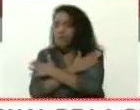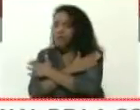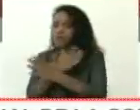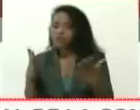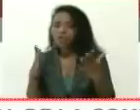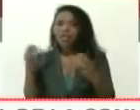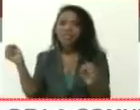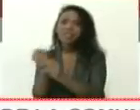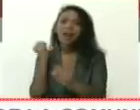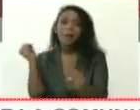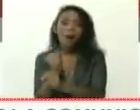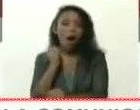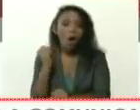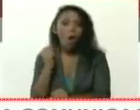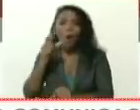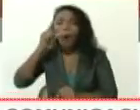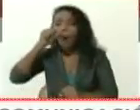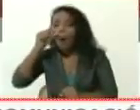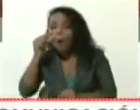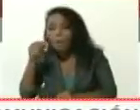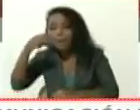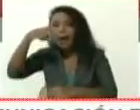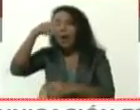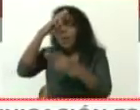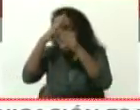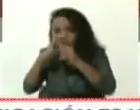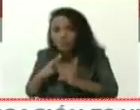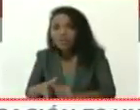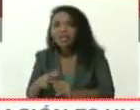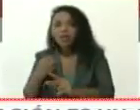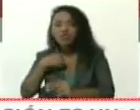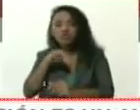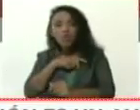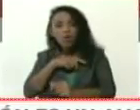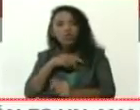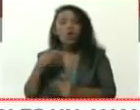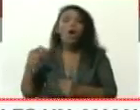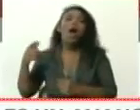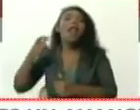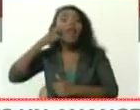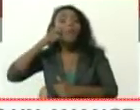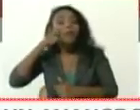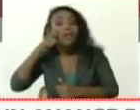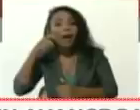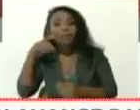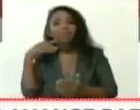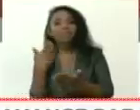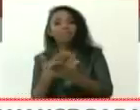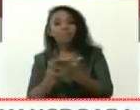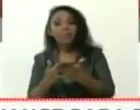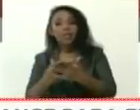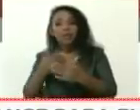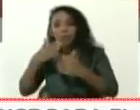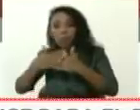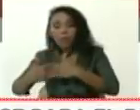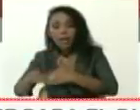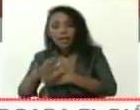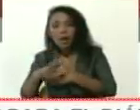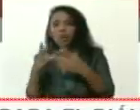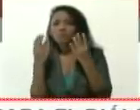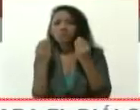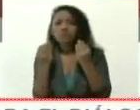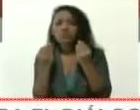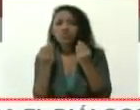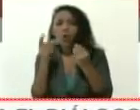obrera, con la solidaridad que se ha expresado, seremos en esta humanidad la posibilidad del porvenir, muchos y